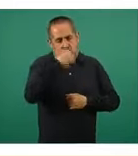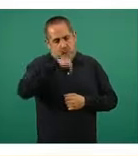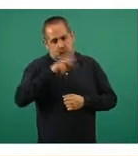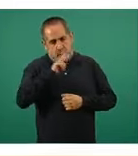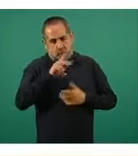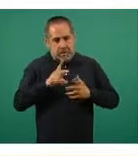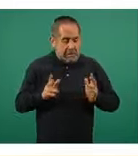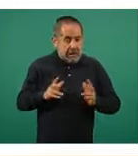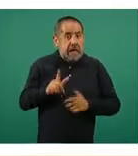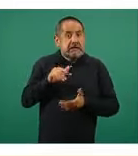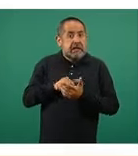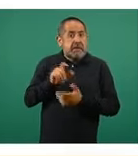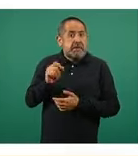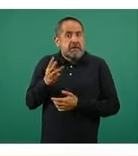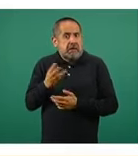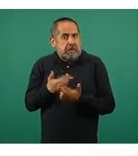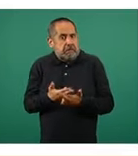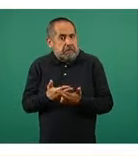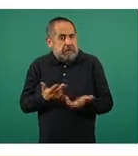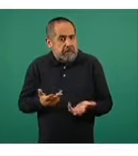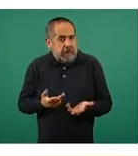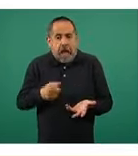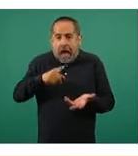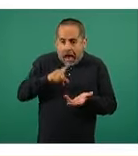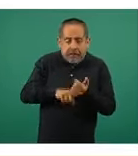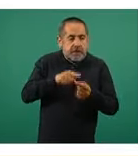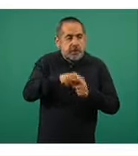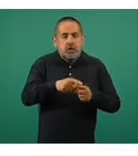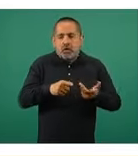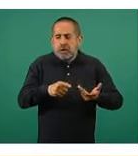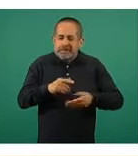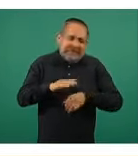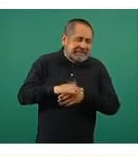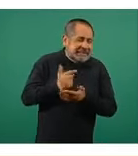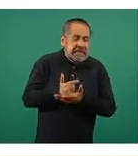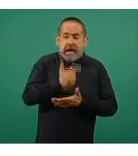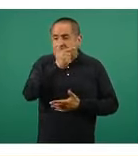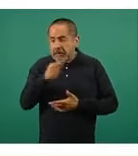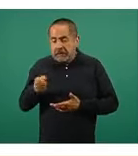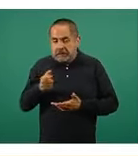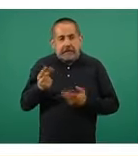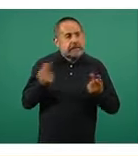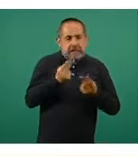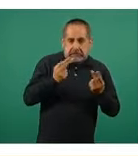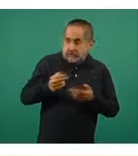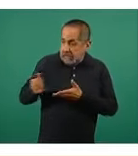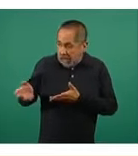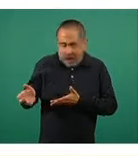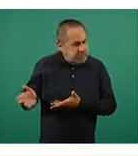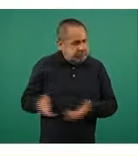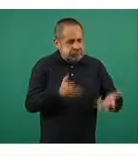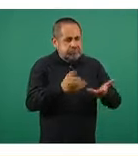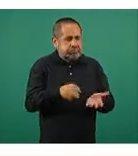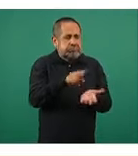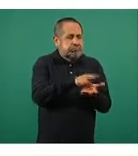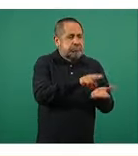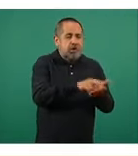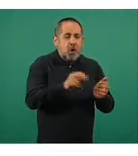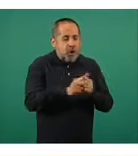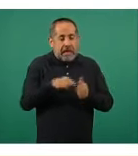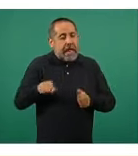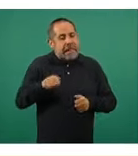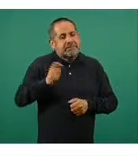que tienen atención de pacientes graves y presentan obviamente el apoyo de ventilador. Es decir, son los pacientes más